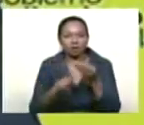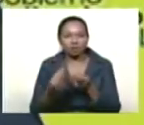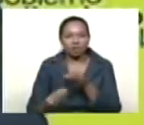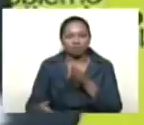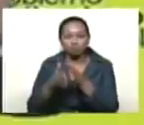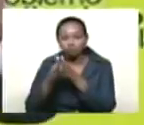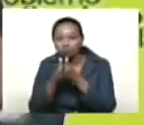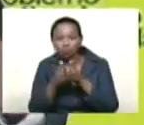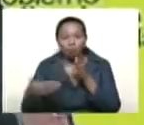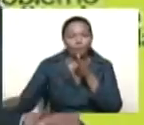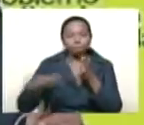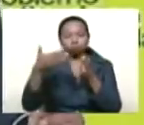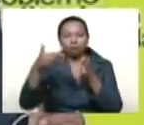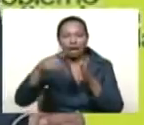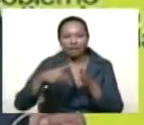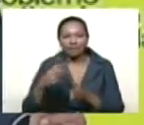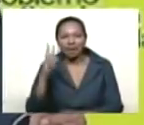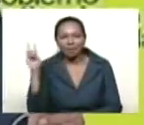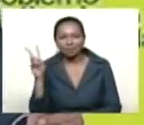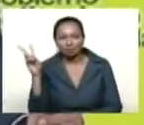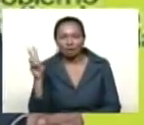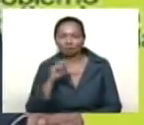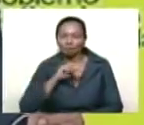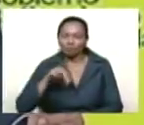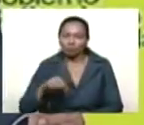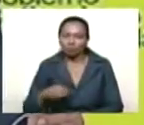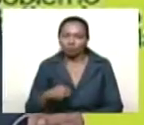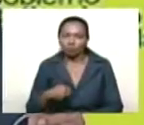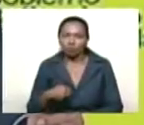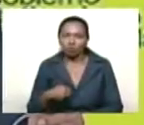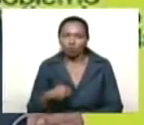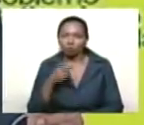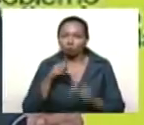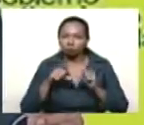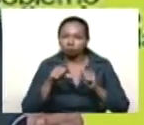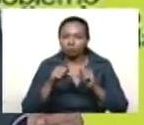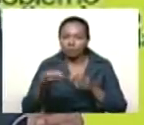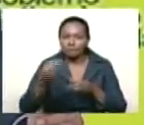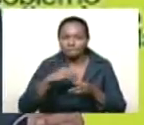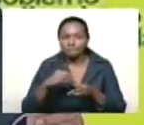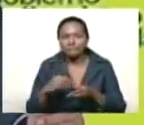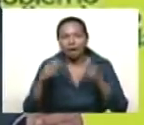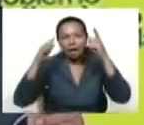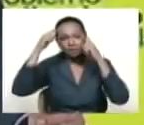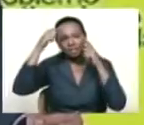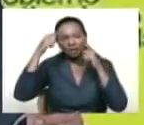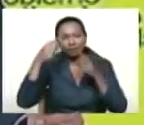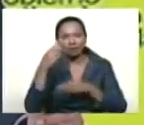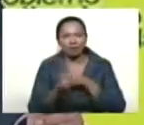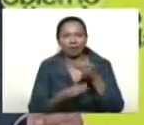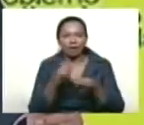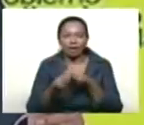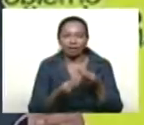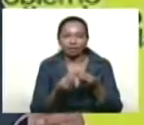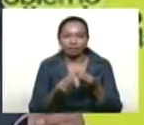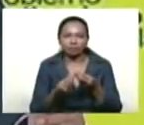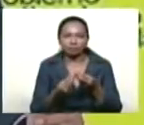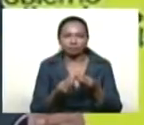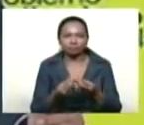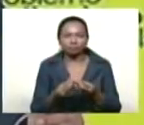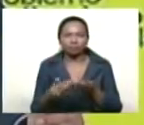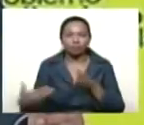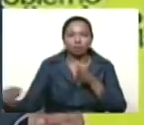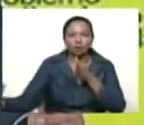contra mí y nosotros. Porque sigo el legado de Chávez, es que lanzan el bárbaro